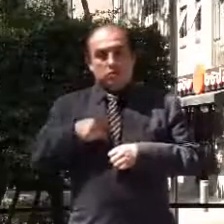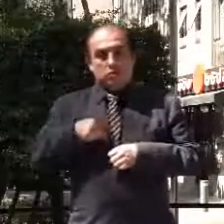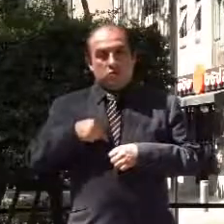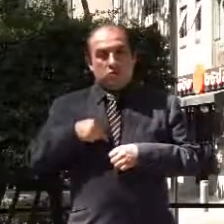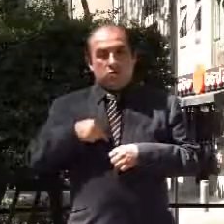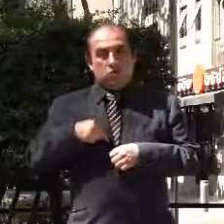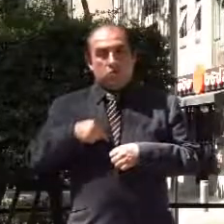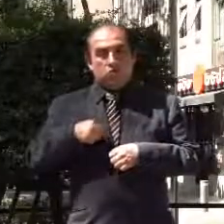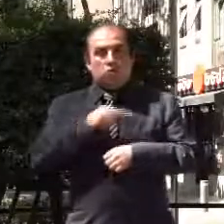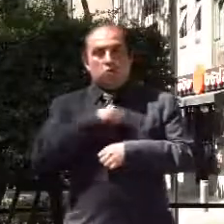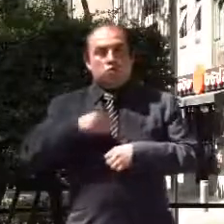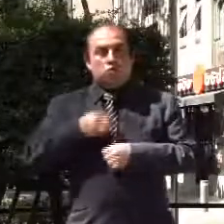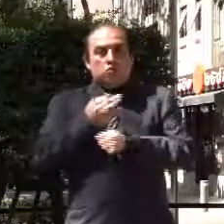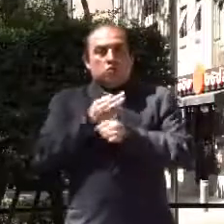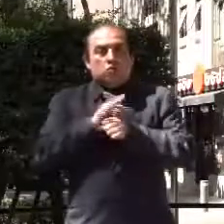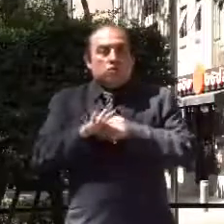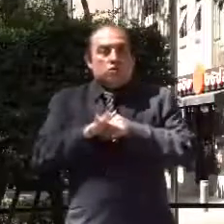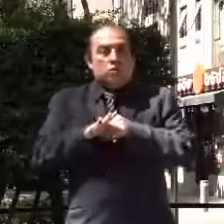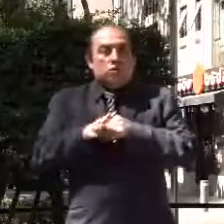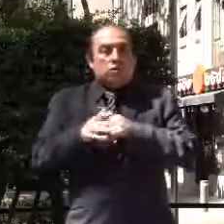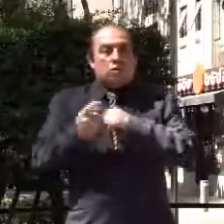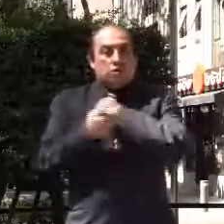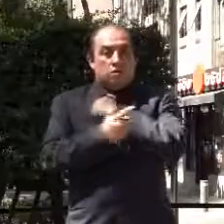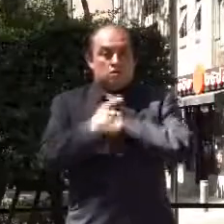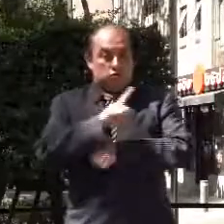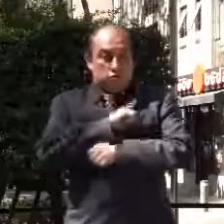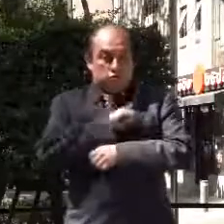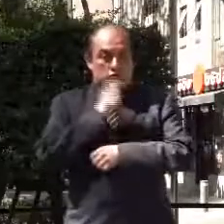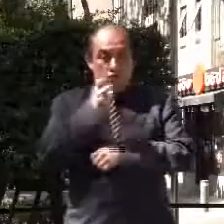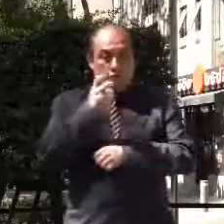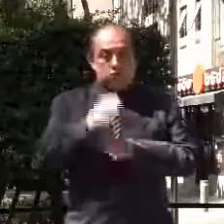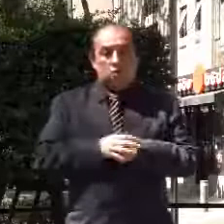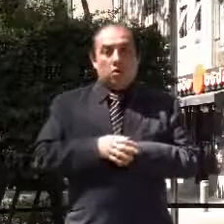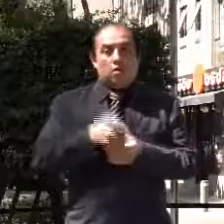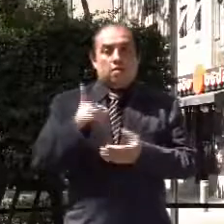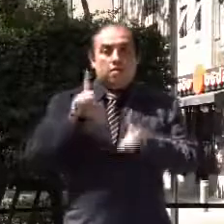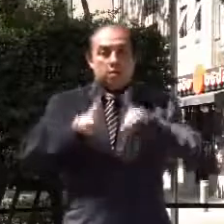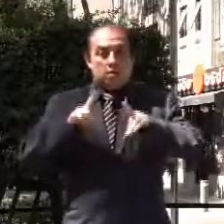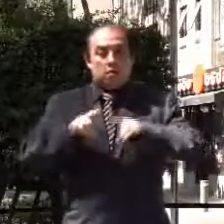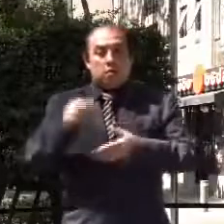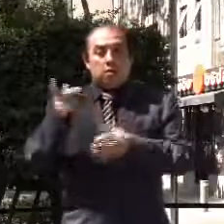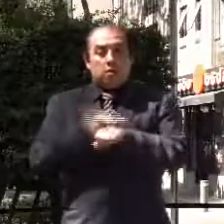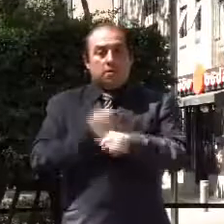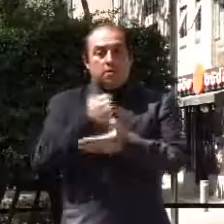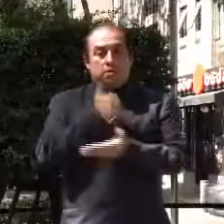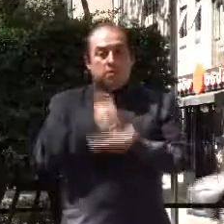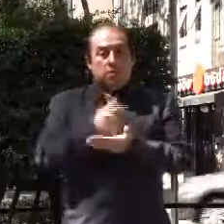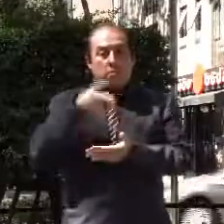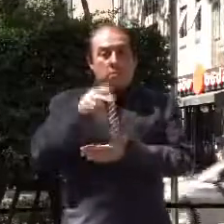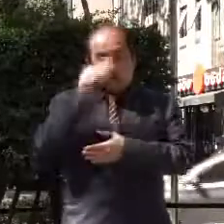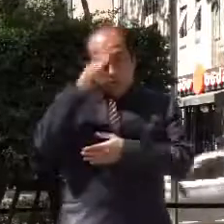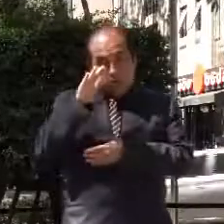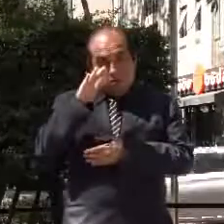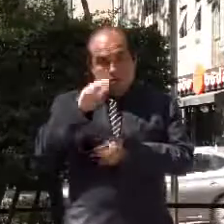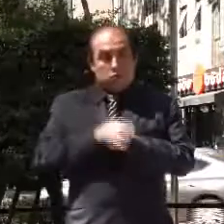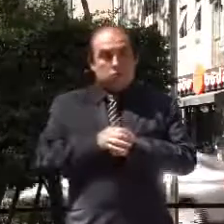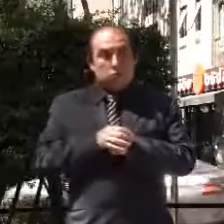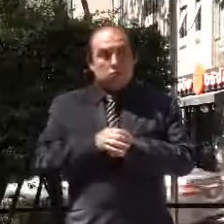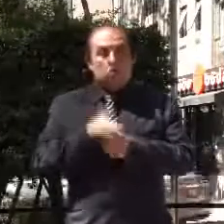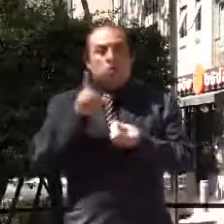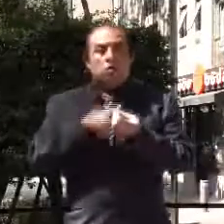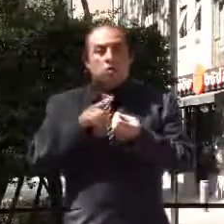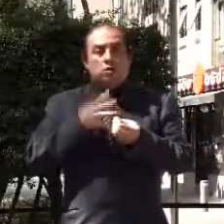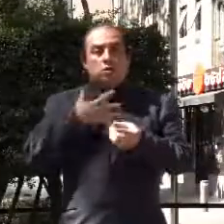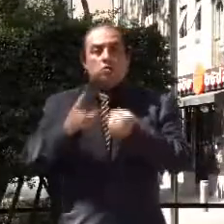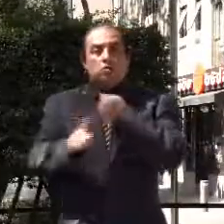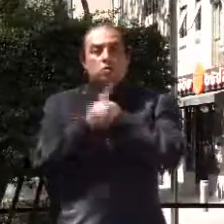Nosotros dependemos mucho de lo que pase en el poniente de la ciudad, pero esto lo que nos va a permitir es saber en dónde estamos teniendo un problema de